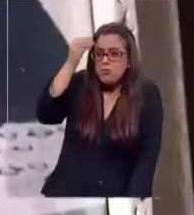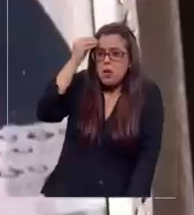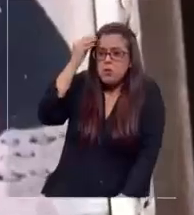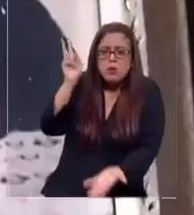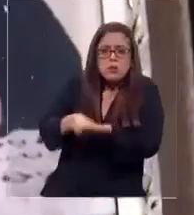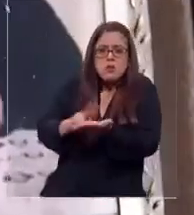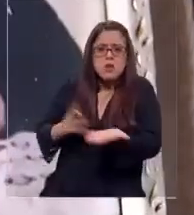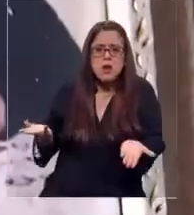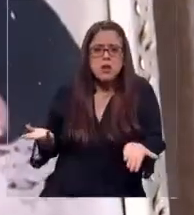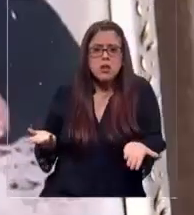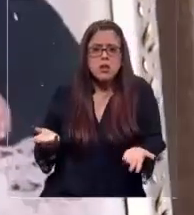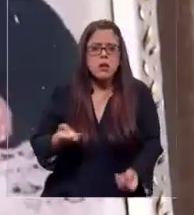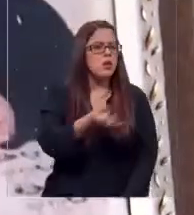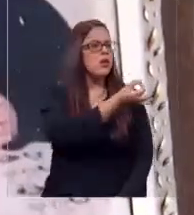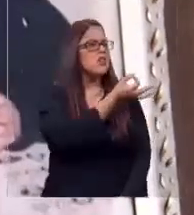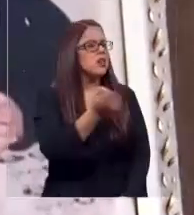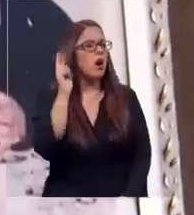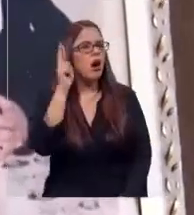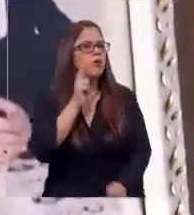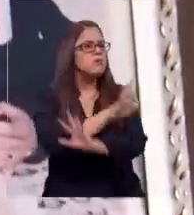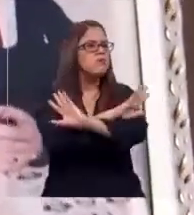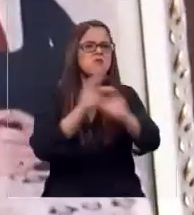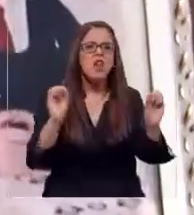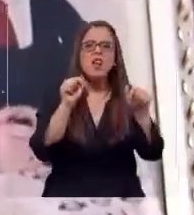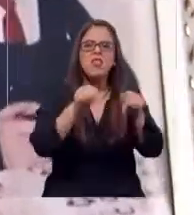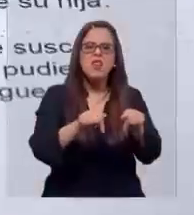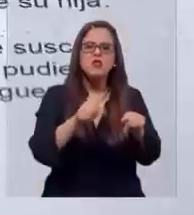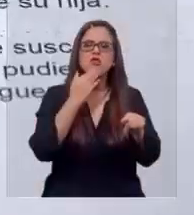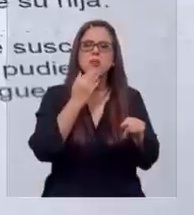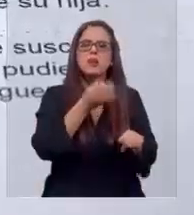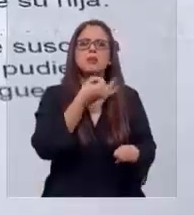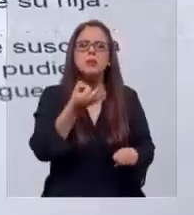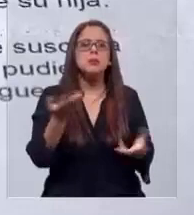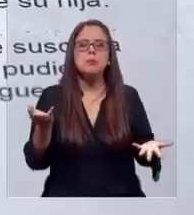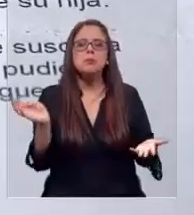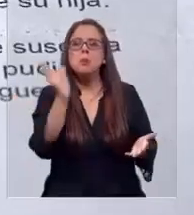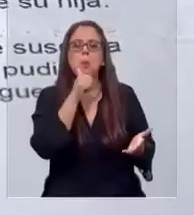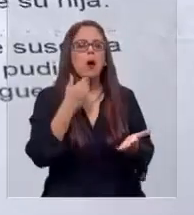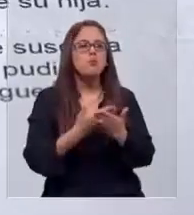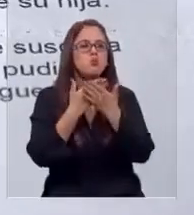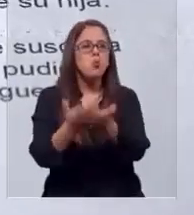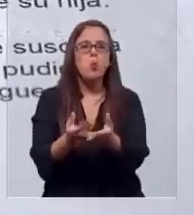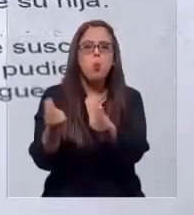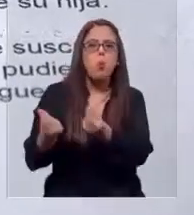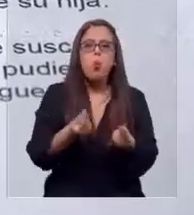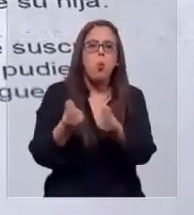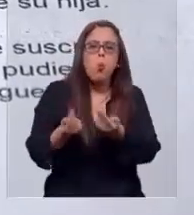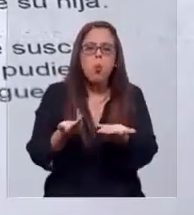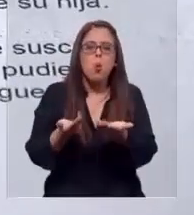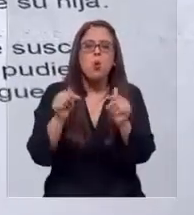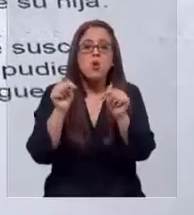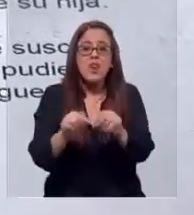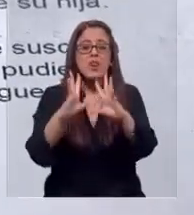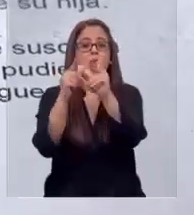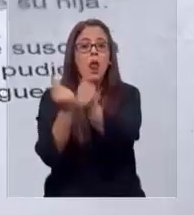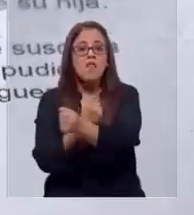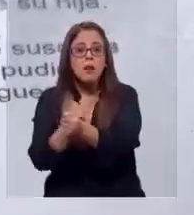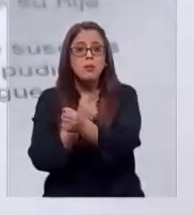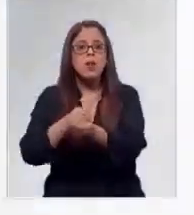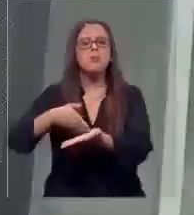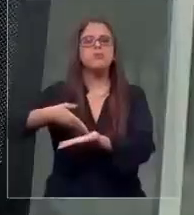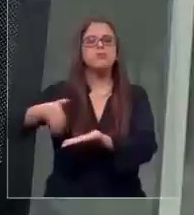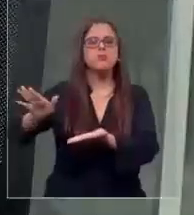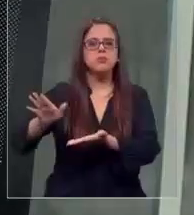verdad. Dice no recordar nada de este caso y desmiente que haya hecho una propuesta de dinero, una que la familia